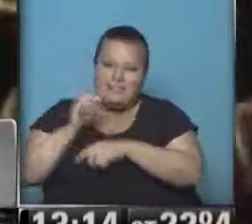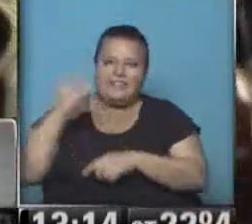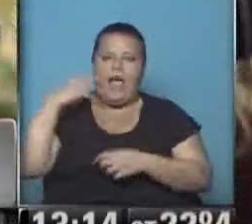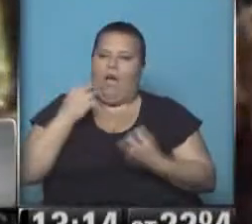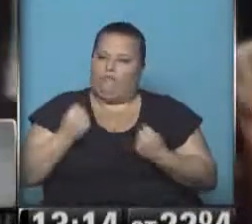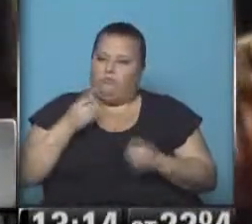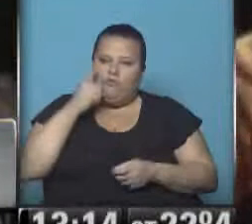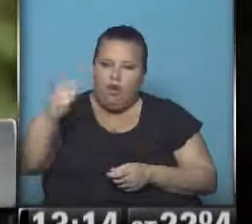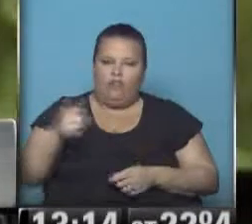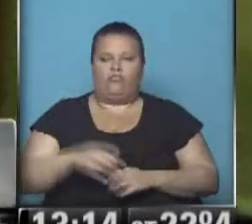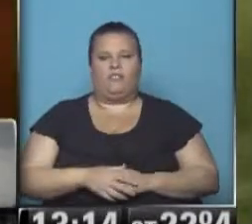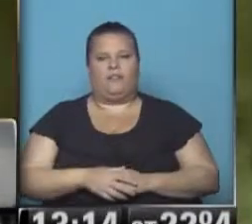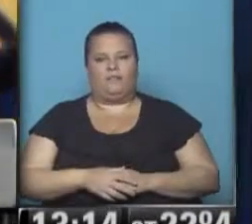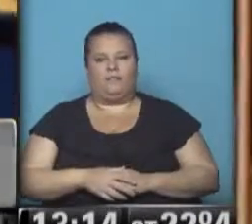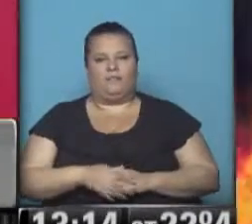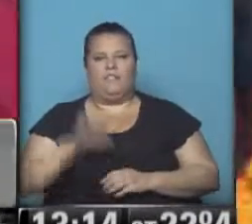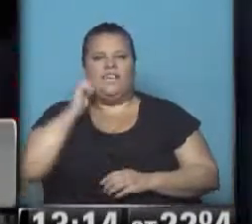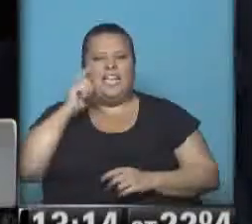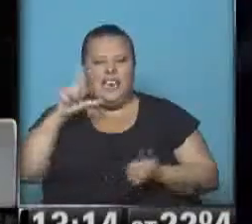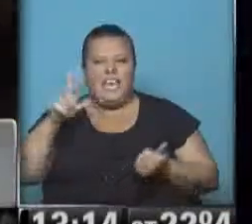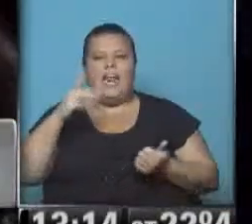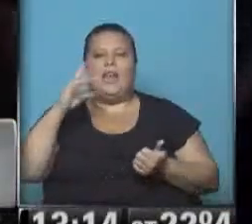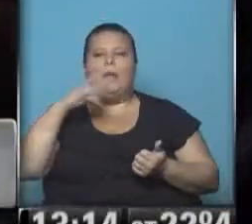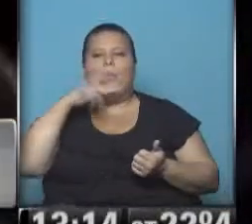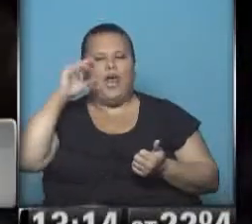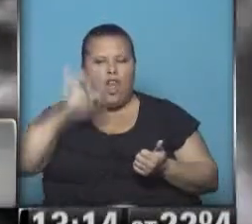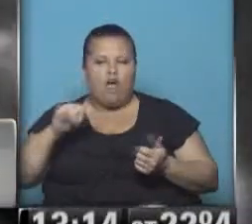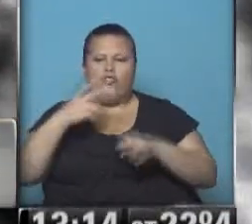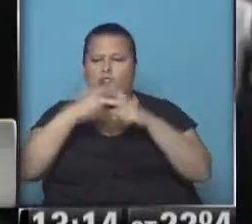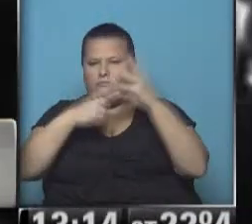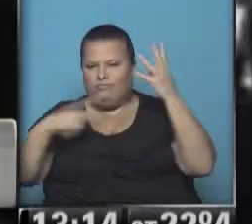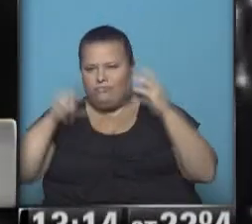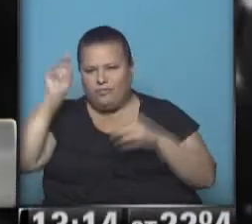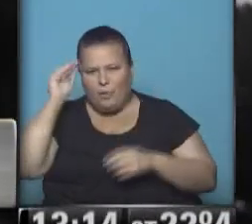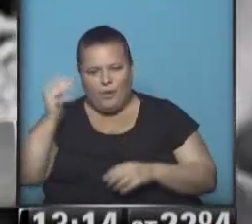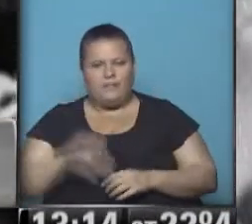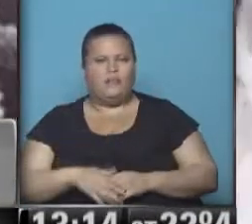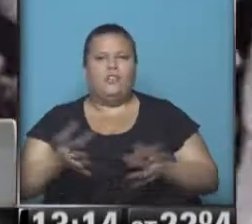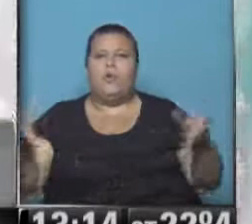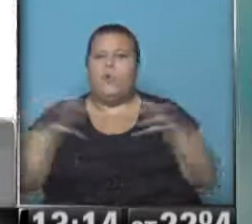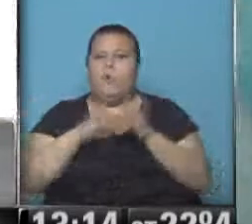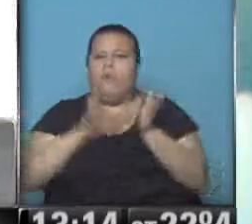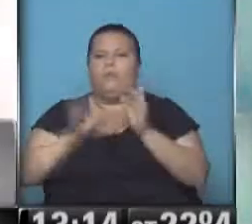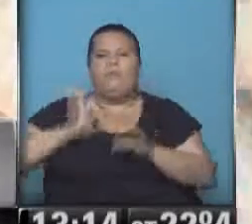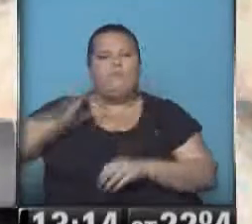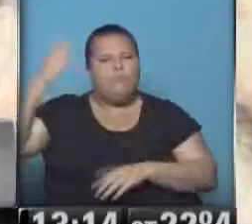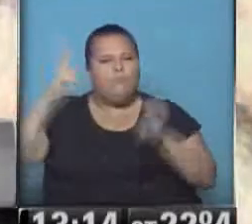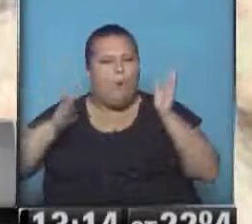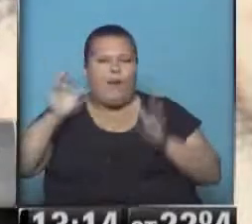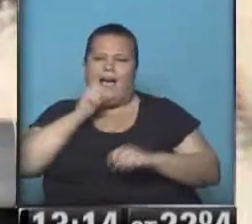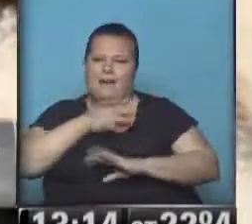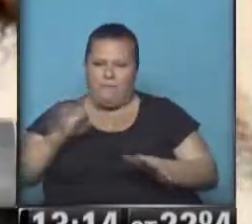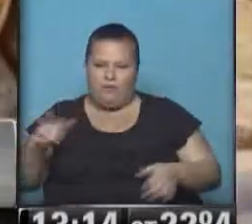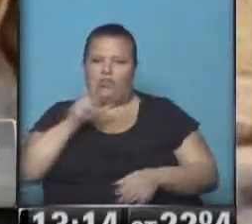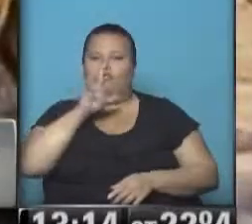resistencia cultural. Ahí está Gilberto Gil, Caetano Veloso, Os Mutantes, Glauber Rocha también presente. Todo un registro de época maravilloso, el testimonio